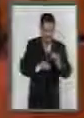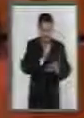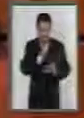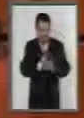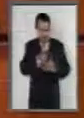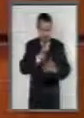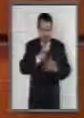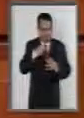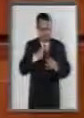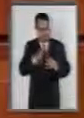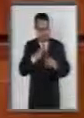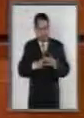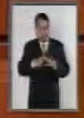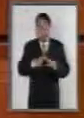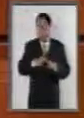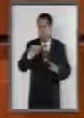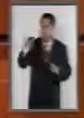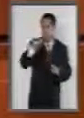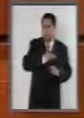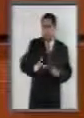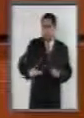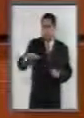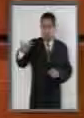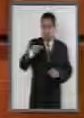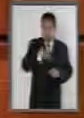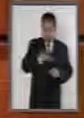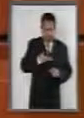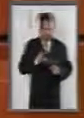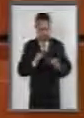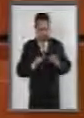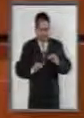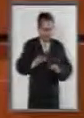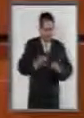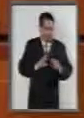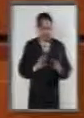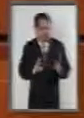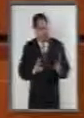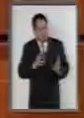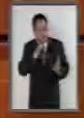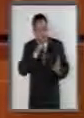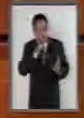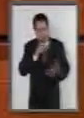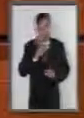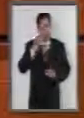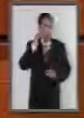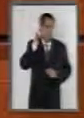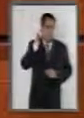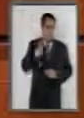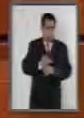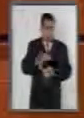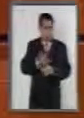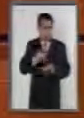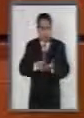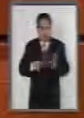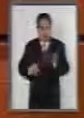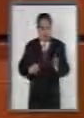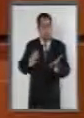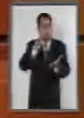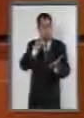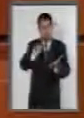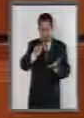todas las iniciativas presentadas por el Ejecutivo. Esperamos que esta iniciativa cumpla con su objetivo final y